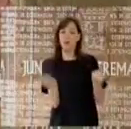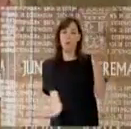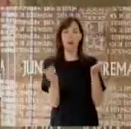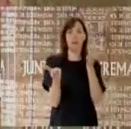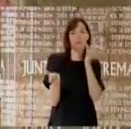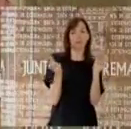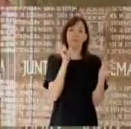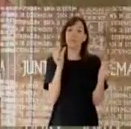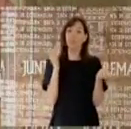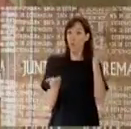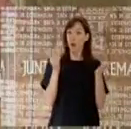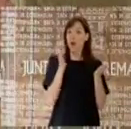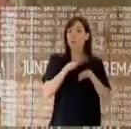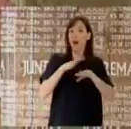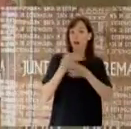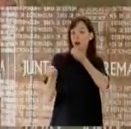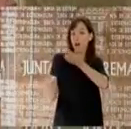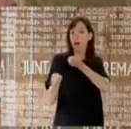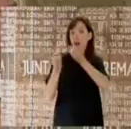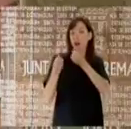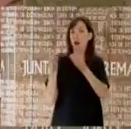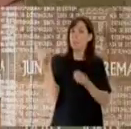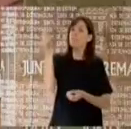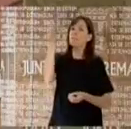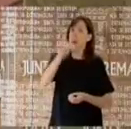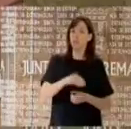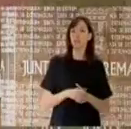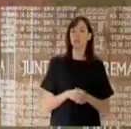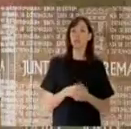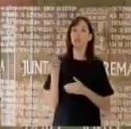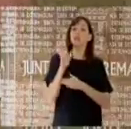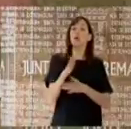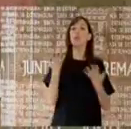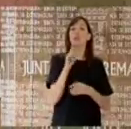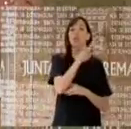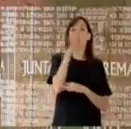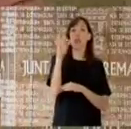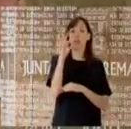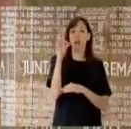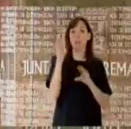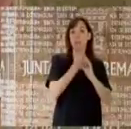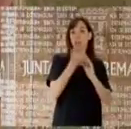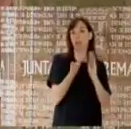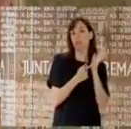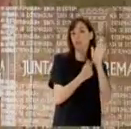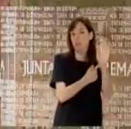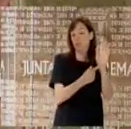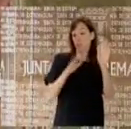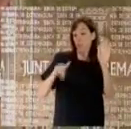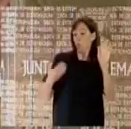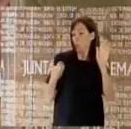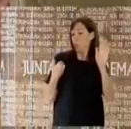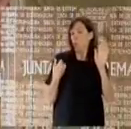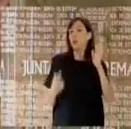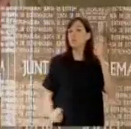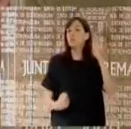ampliar así la información que les trasladamos cada martes, se presentaron 140 expedientes en la última convocatoria, con una inversión